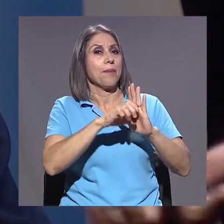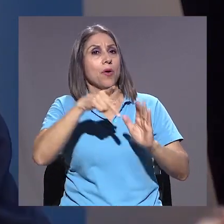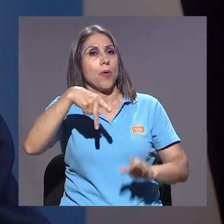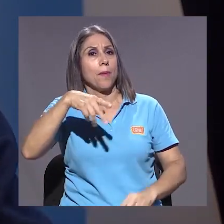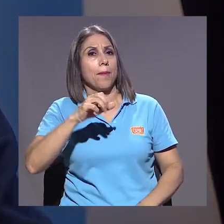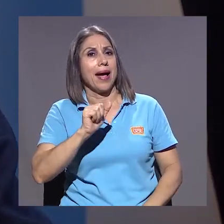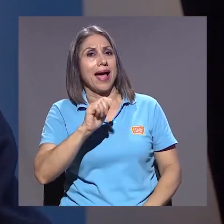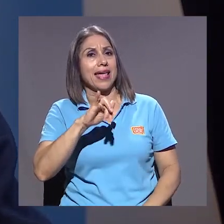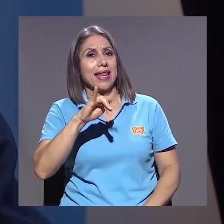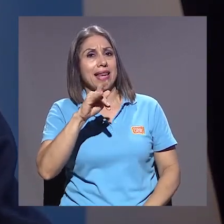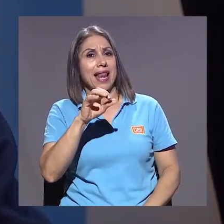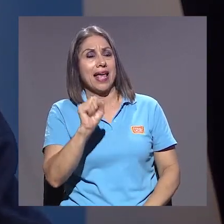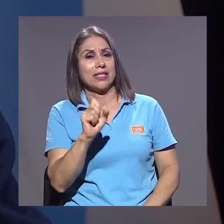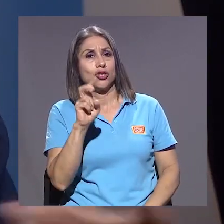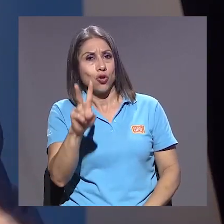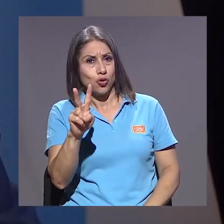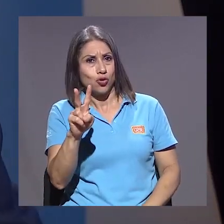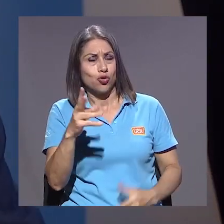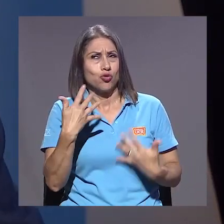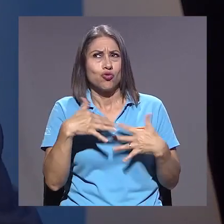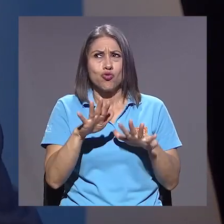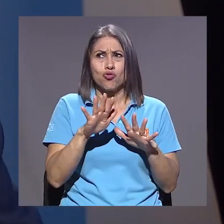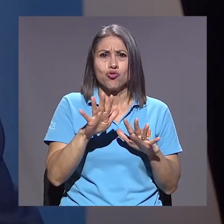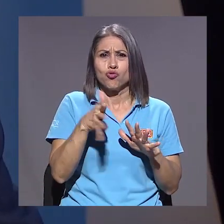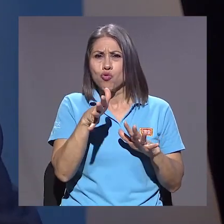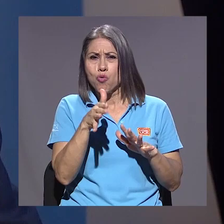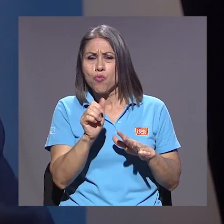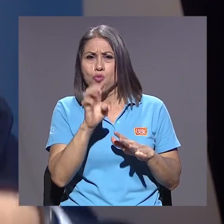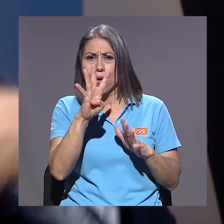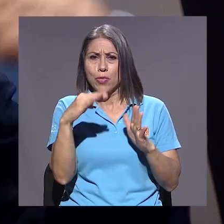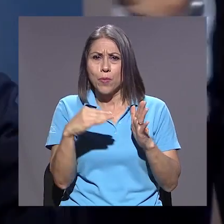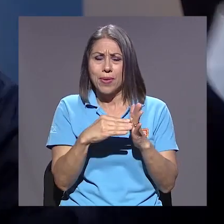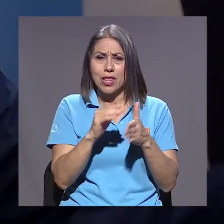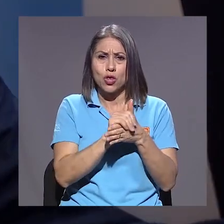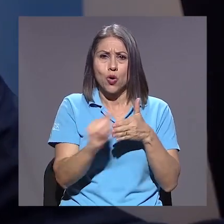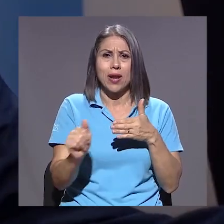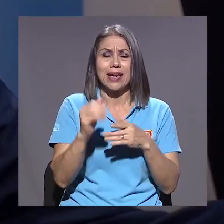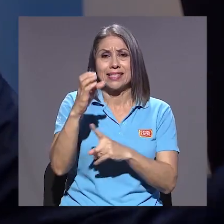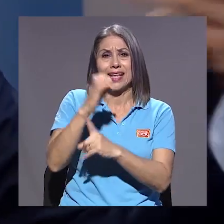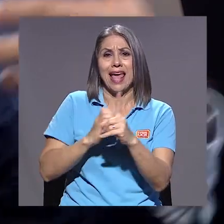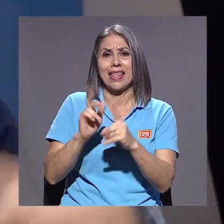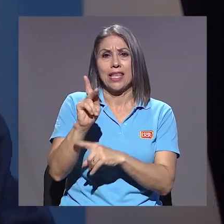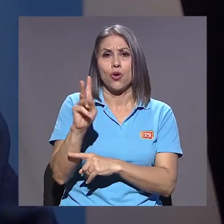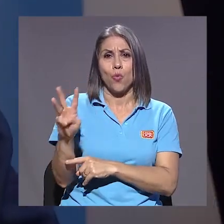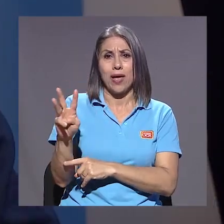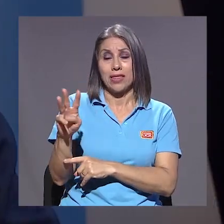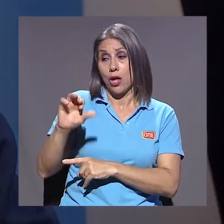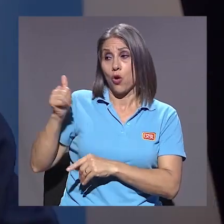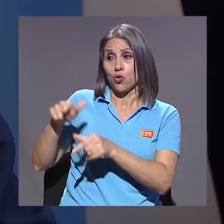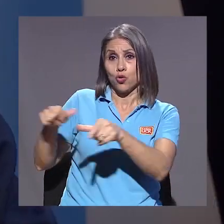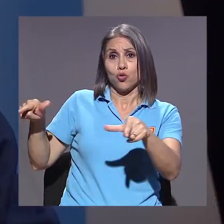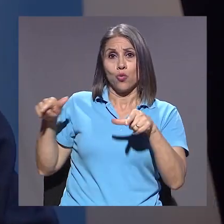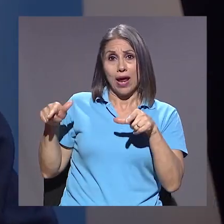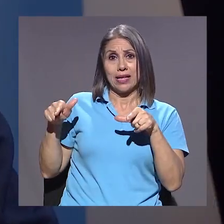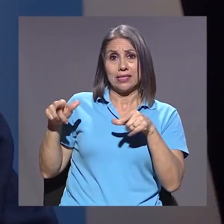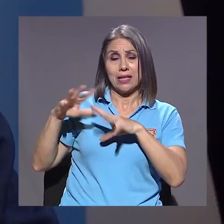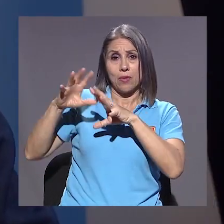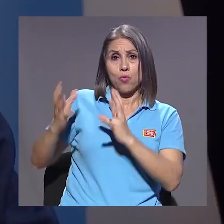millones para 55 megavatios, da como $4,000 por kilovatio. Y en otras partes del mundo los proyectos geotérmicos cuestan